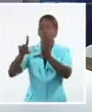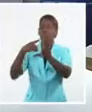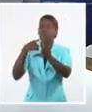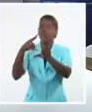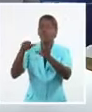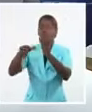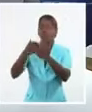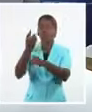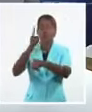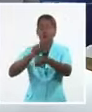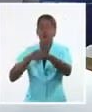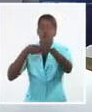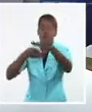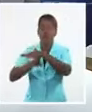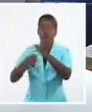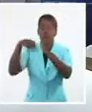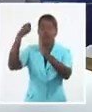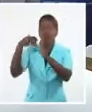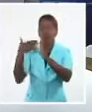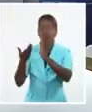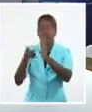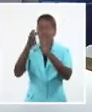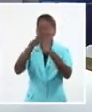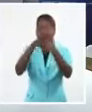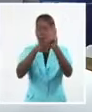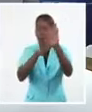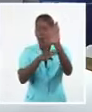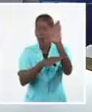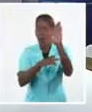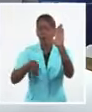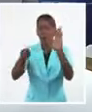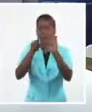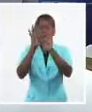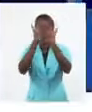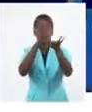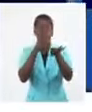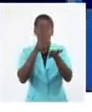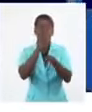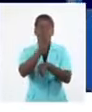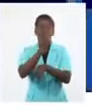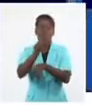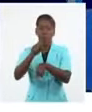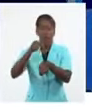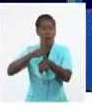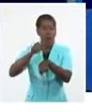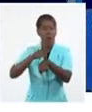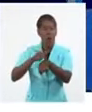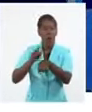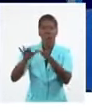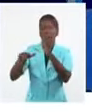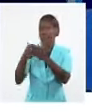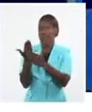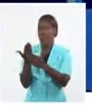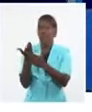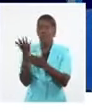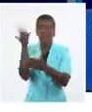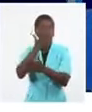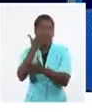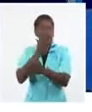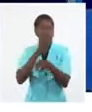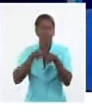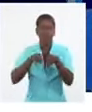orientarse. Ahí está todo el programa del festival con toda la sinopsis, el día y la hora donde se va a poner cada de las películas que le pueden interesar, está jurado y